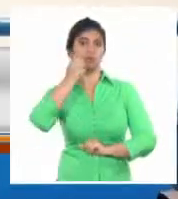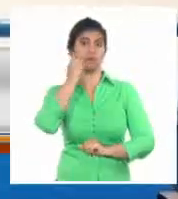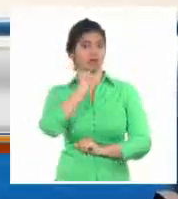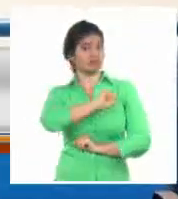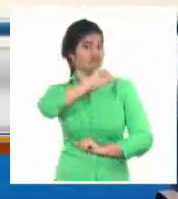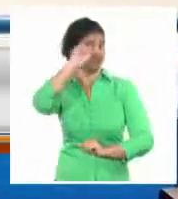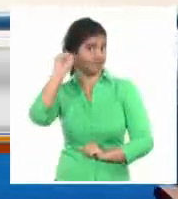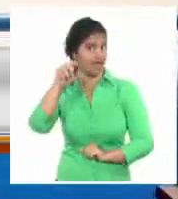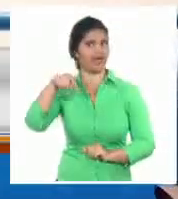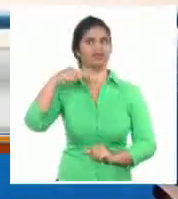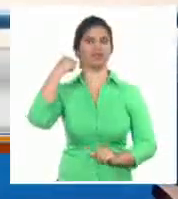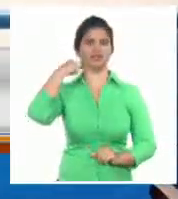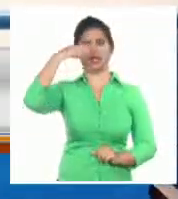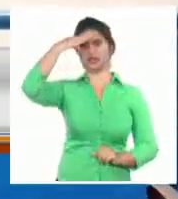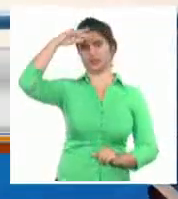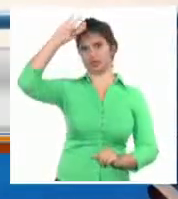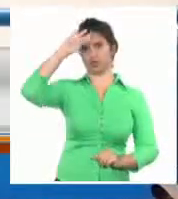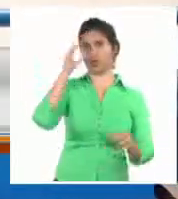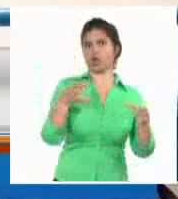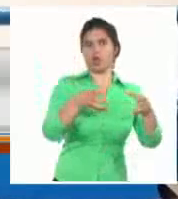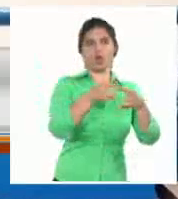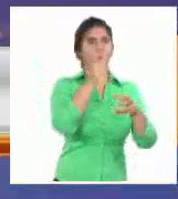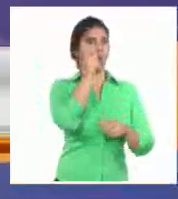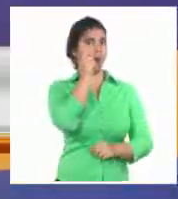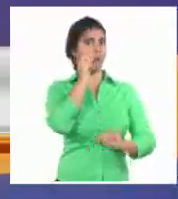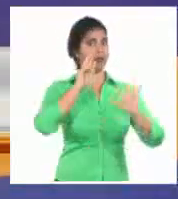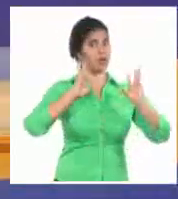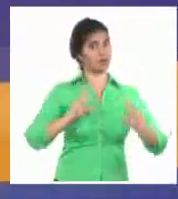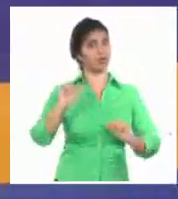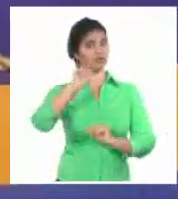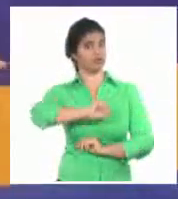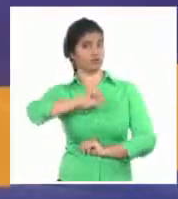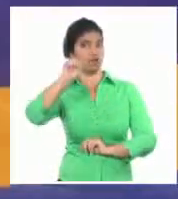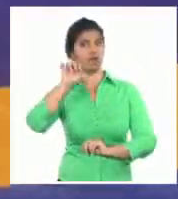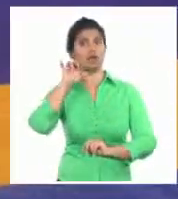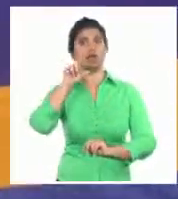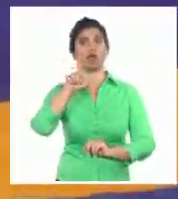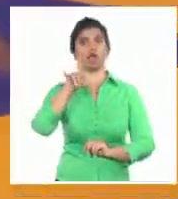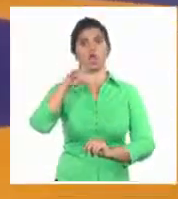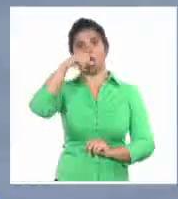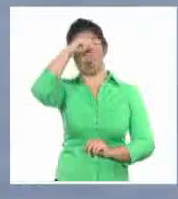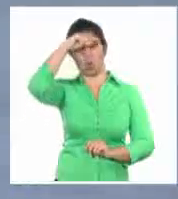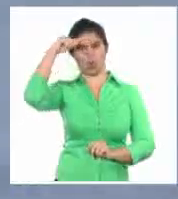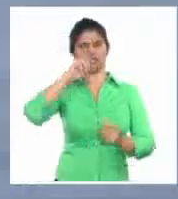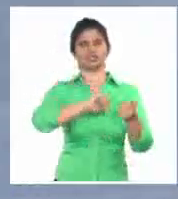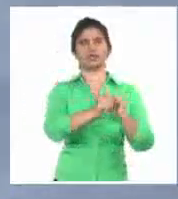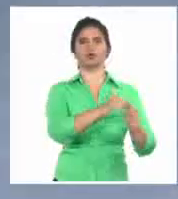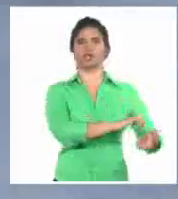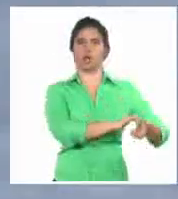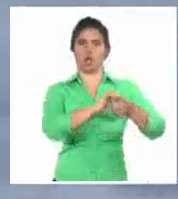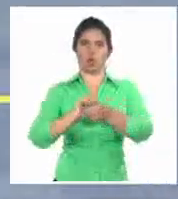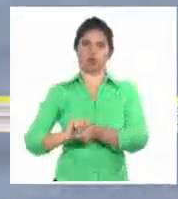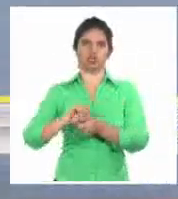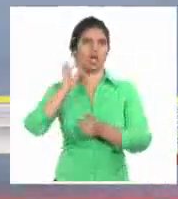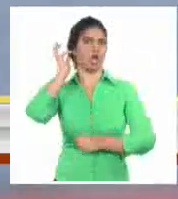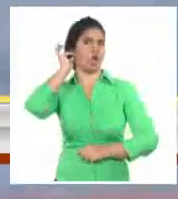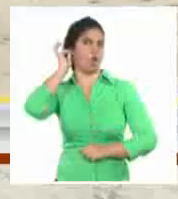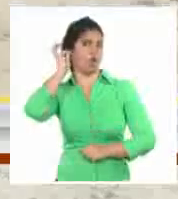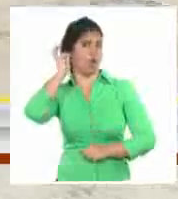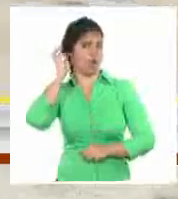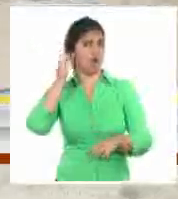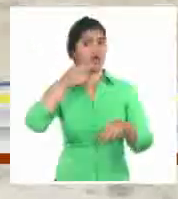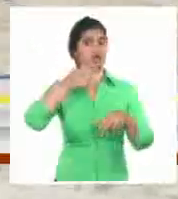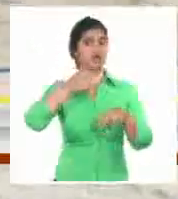en Cuba. En el sector masculino resultó Luis Alberto Horta, de la lucha grecorromana, y en el femenino, Yarisleidy Cirilo, de canotaje.